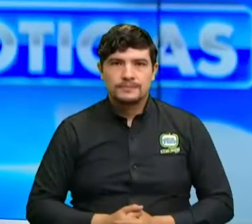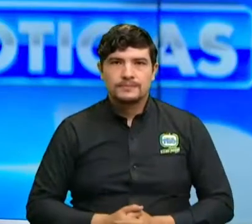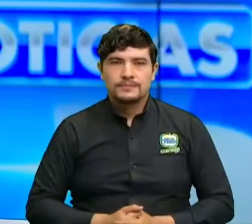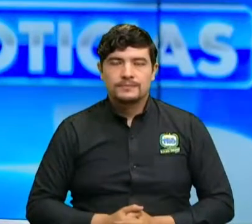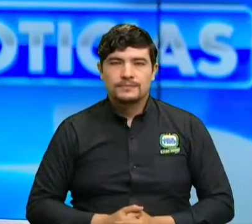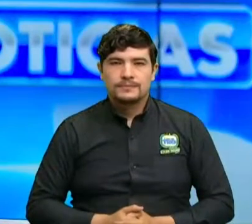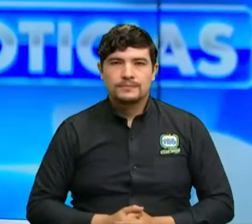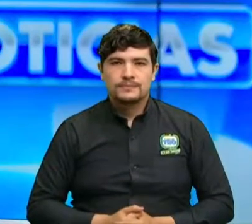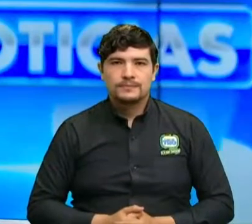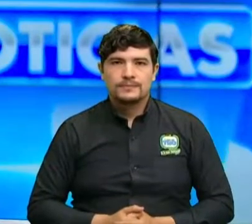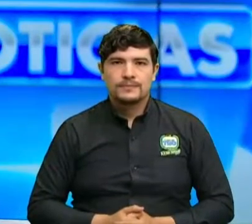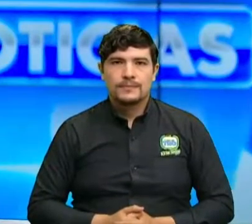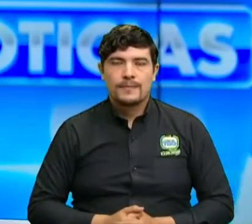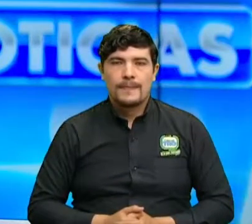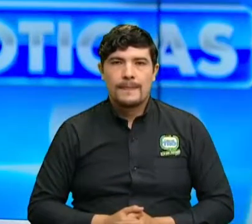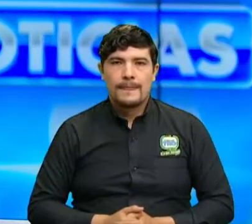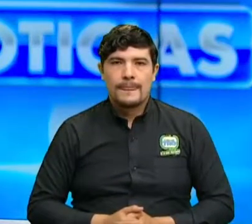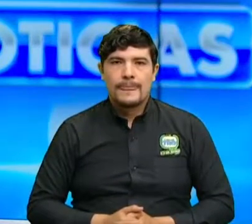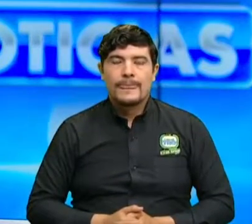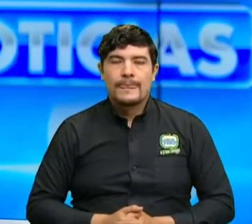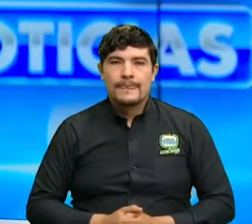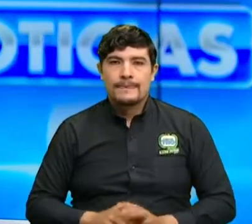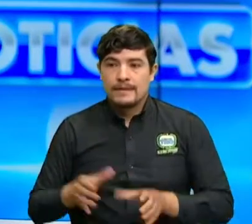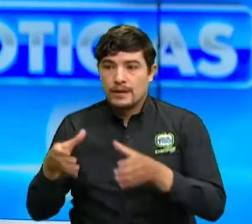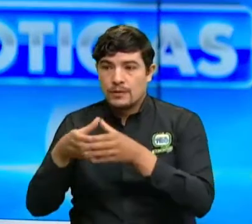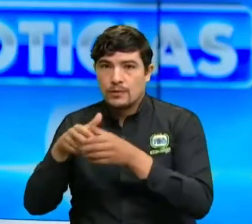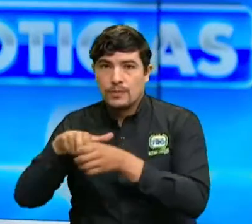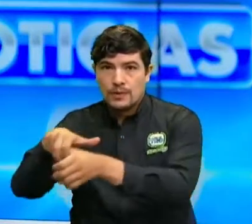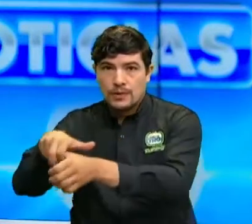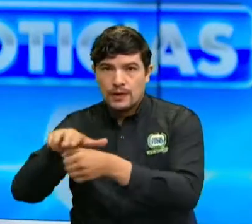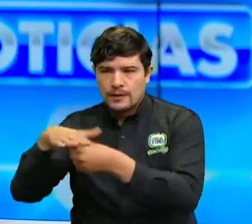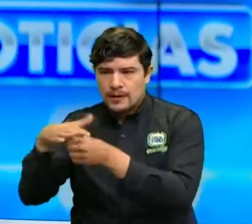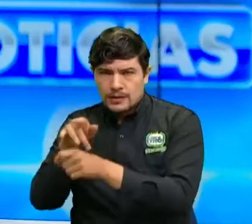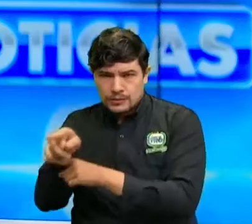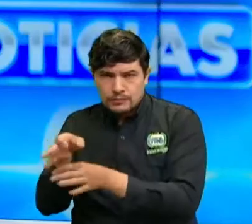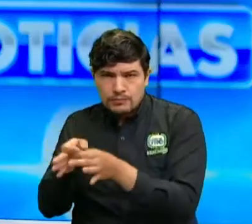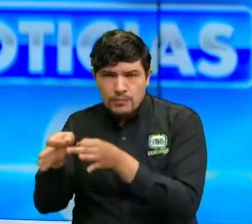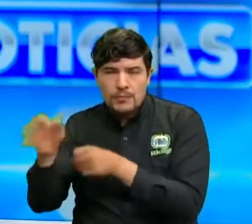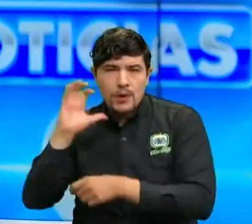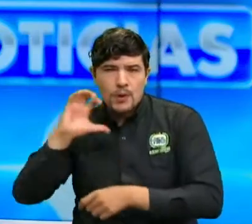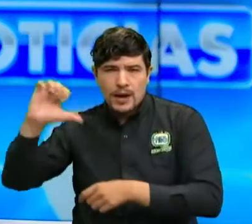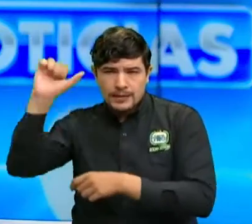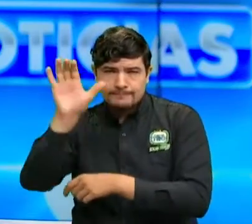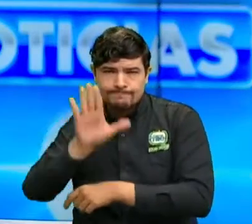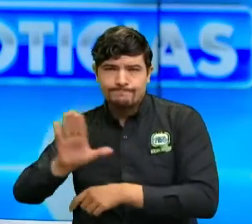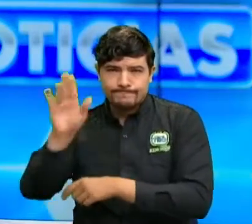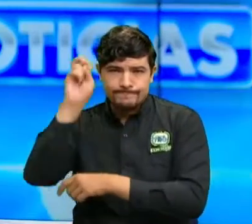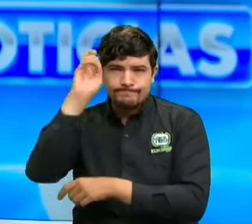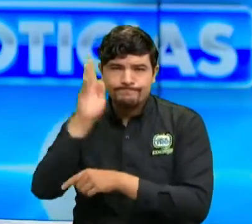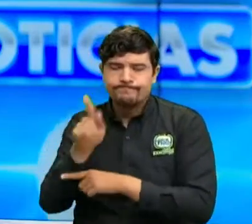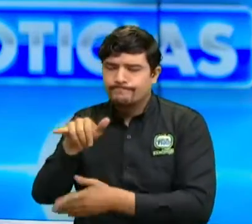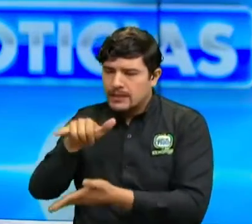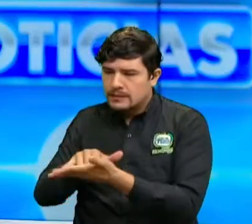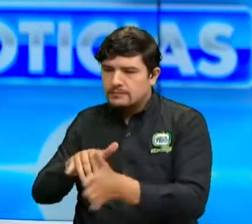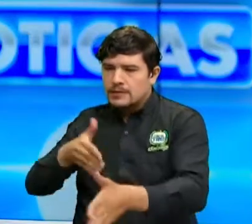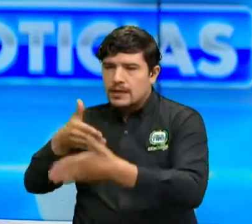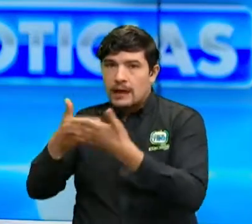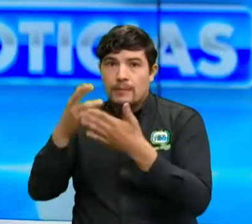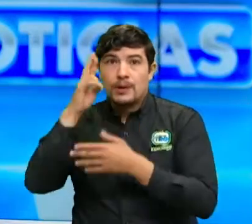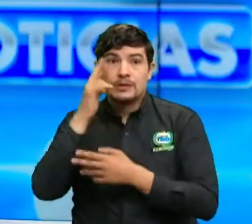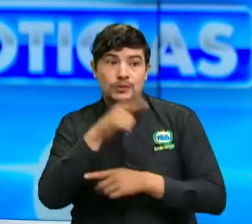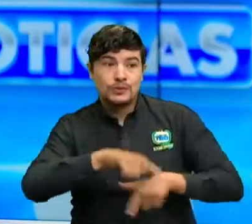Y es que continúan los bloqueos del gremio de transportadores en las vías de acceso al municipio de Ocaña, esto es el norte de Santander. Por esta razón comienza a